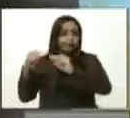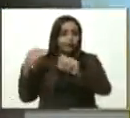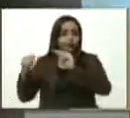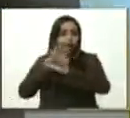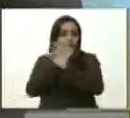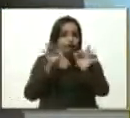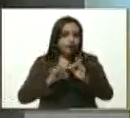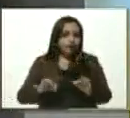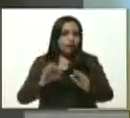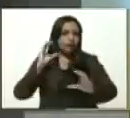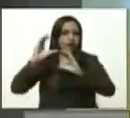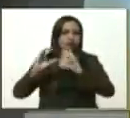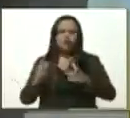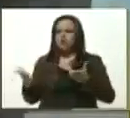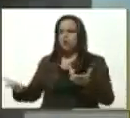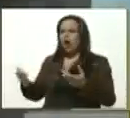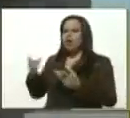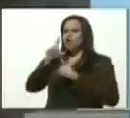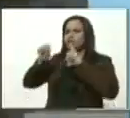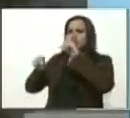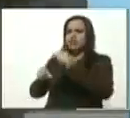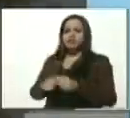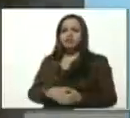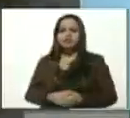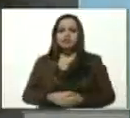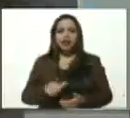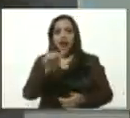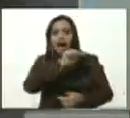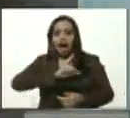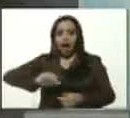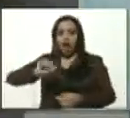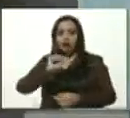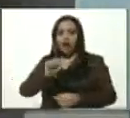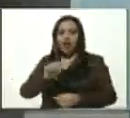bien interesante. ¿Cuál es el Twitter de la Defensoría? Es